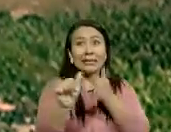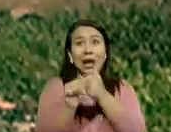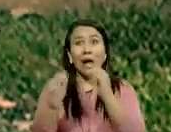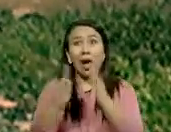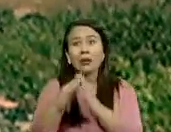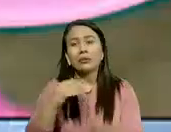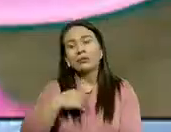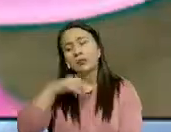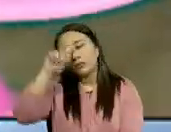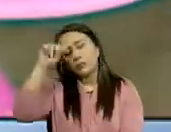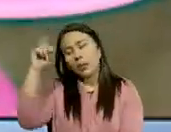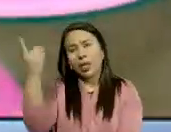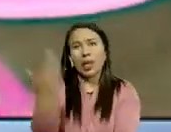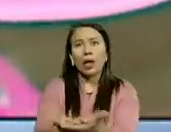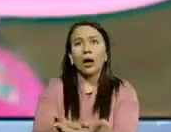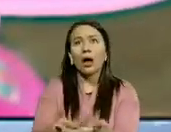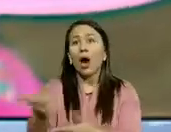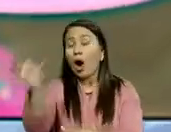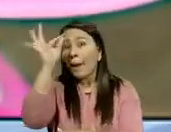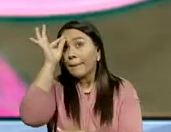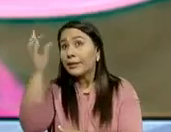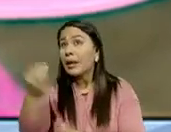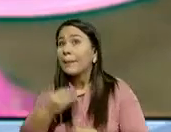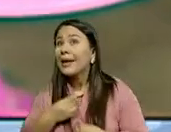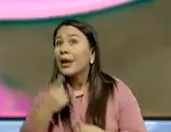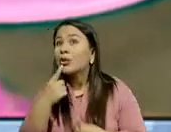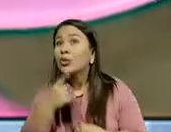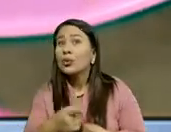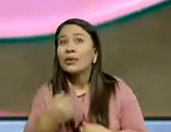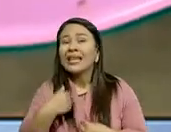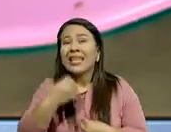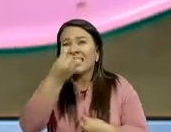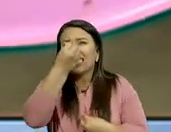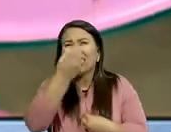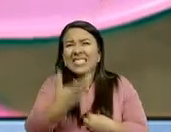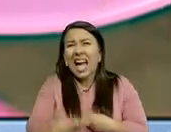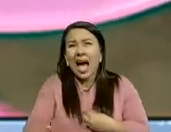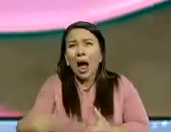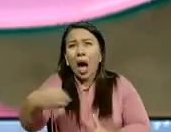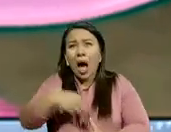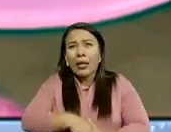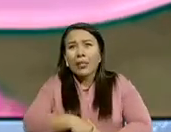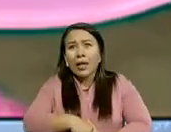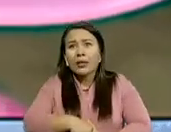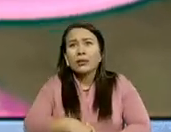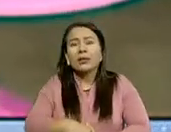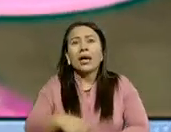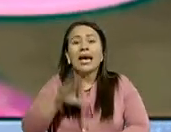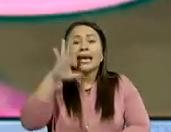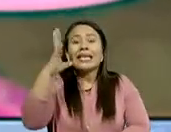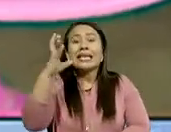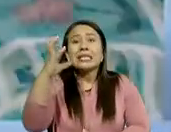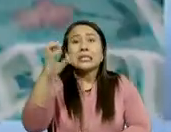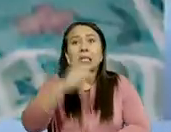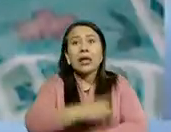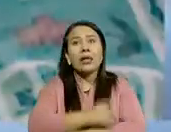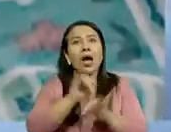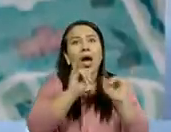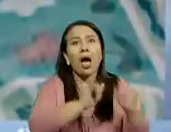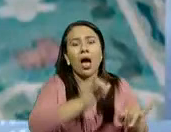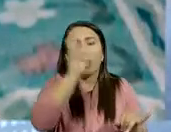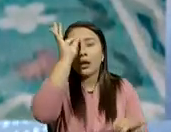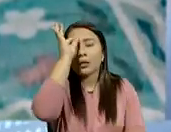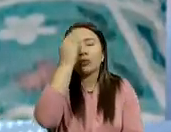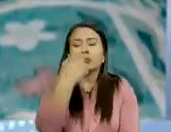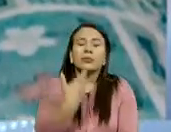me desmayé. Cuando llegué al hospital, me dijeron que yo tenía hemorragia interna. Me quedé en estado de coma por 15 días. Se salvó